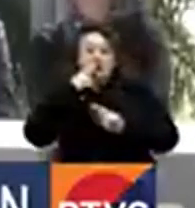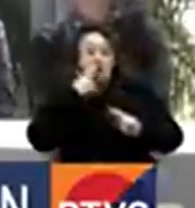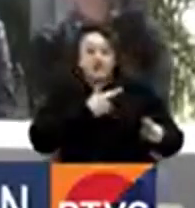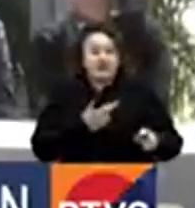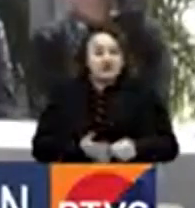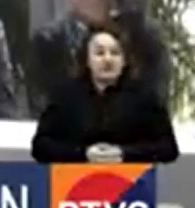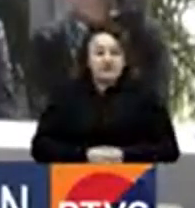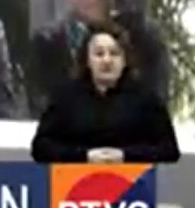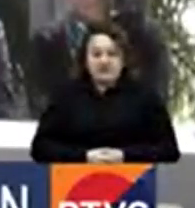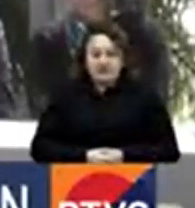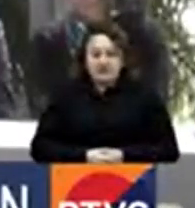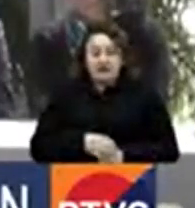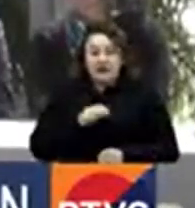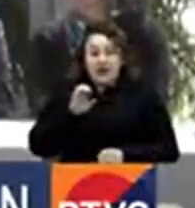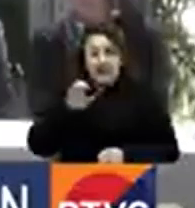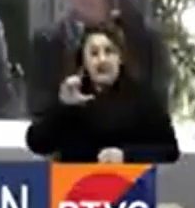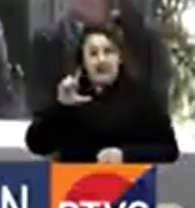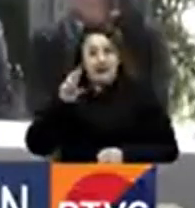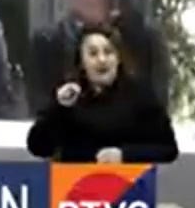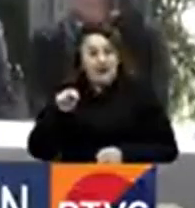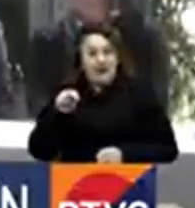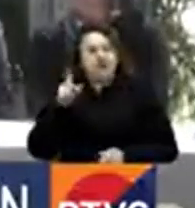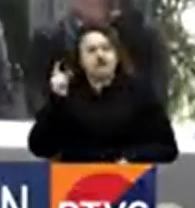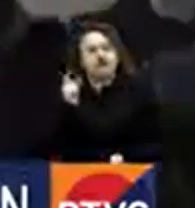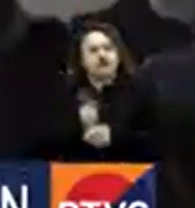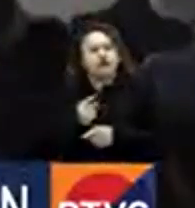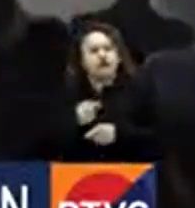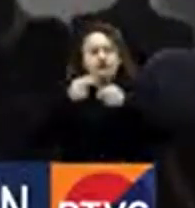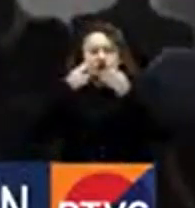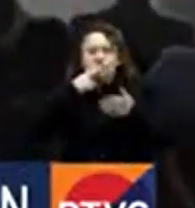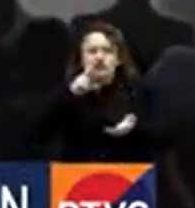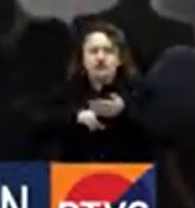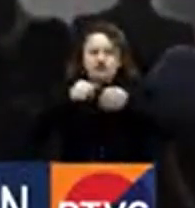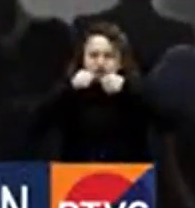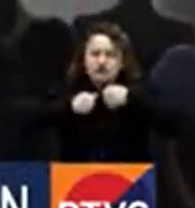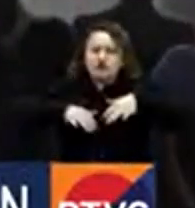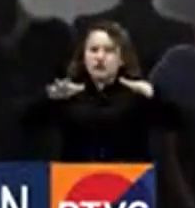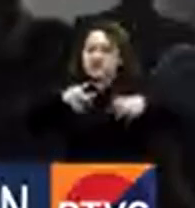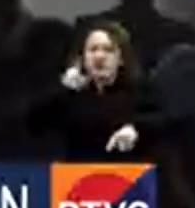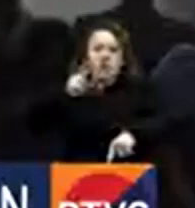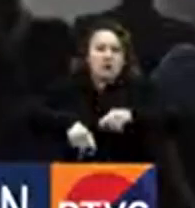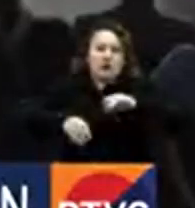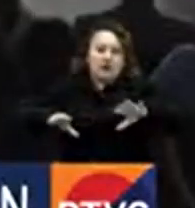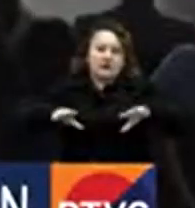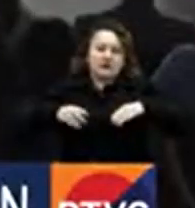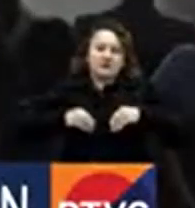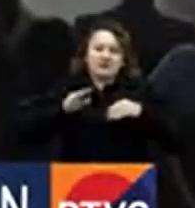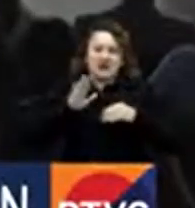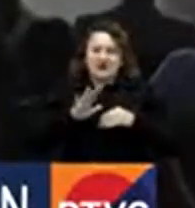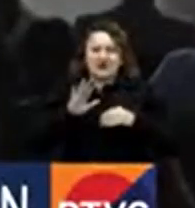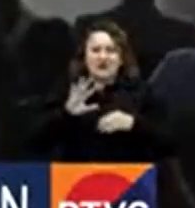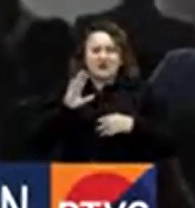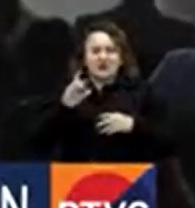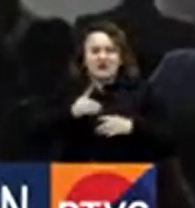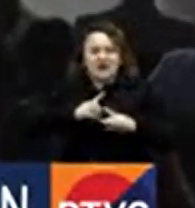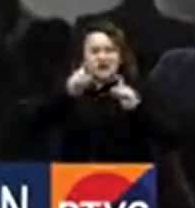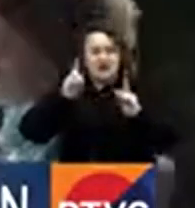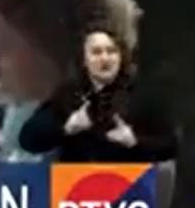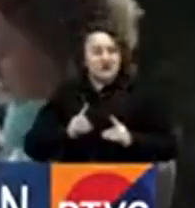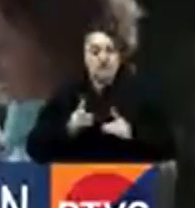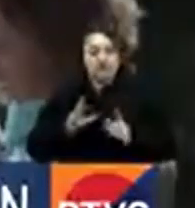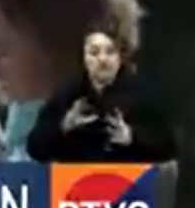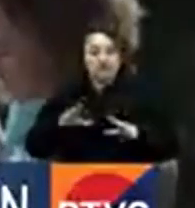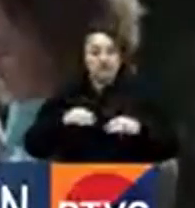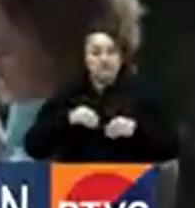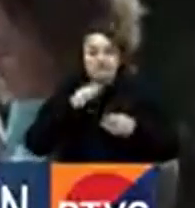El Ejército de Liberación Nacional afirmó a través de un comunicado que no pueden aceptar una decisión unilateral de un gobierno que no acata la formalidad